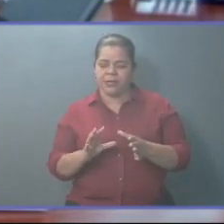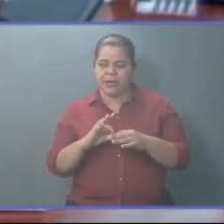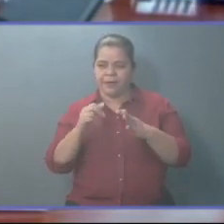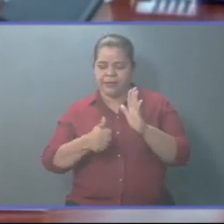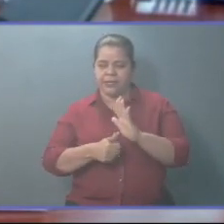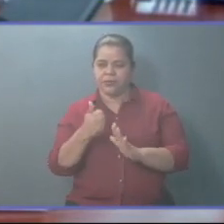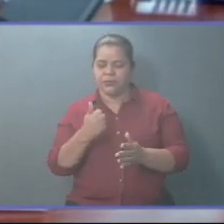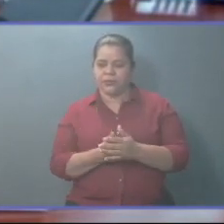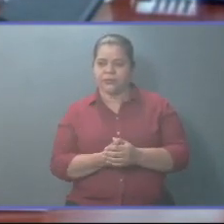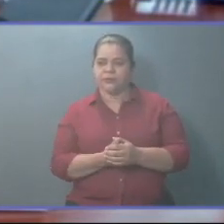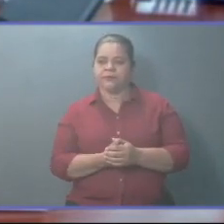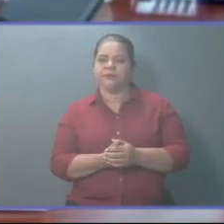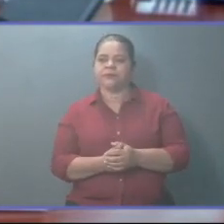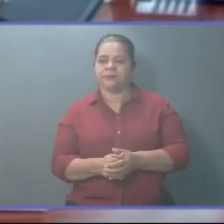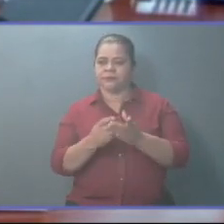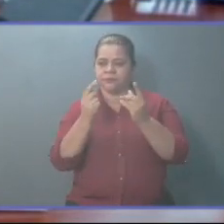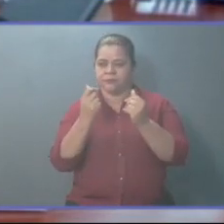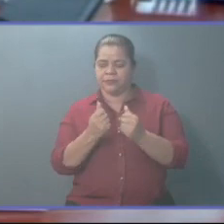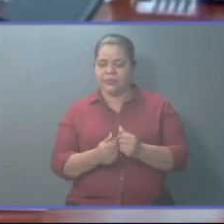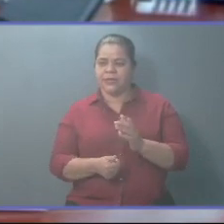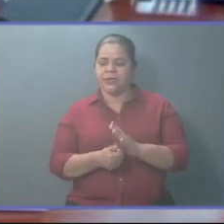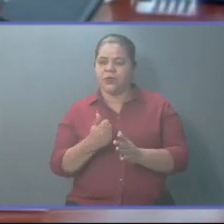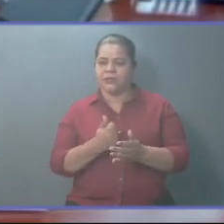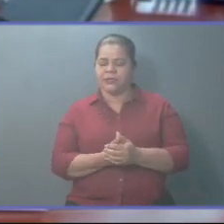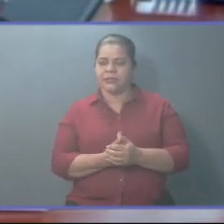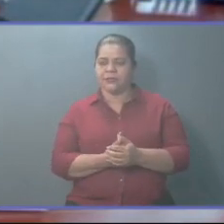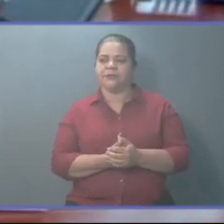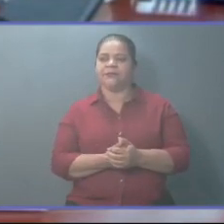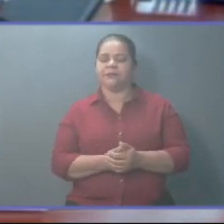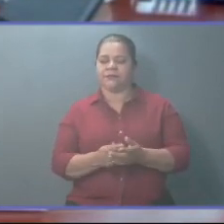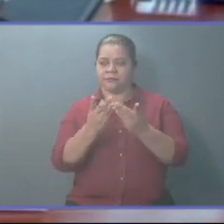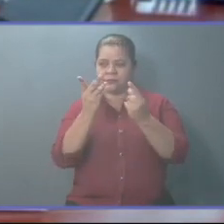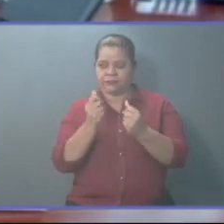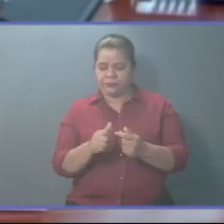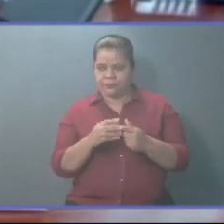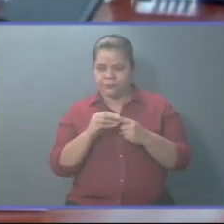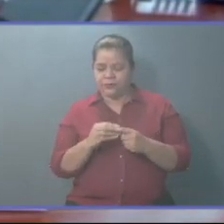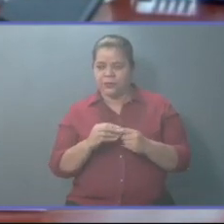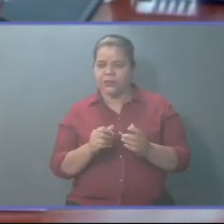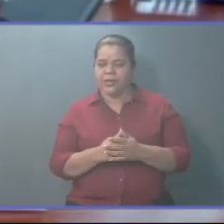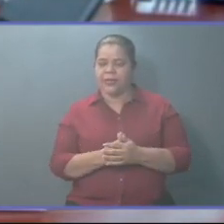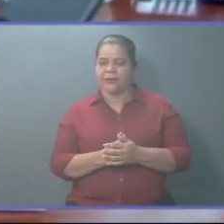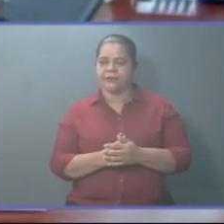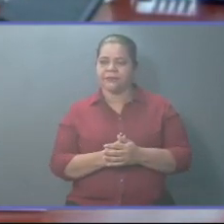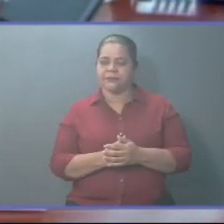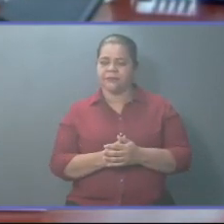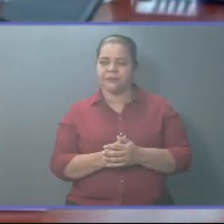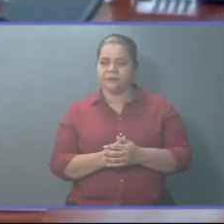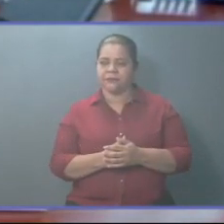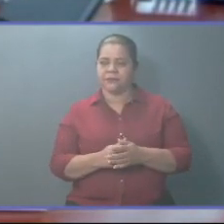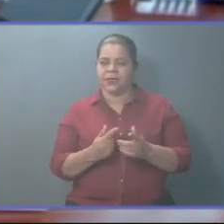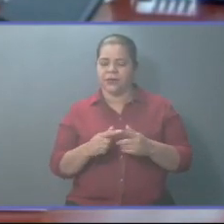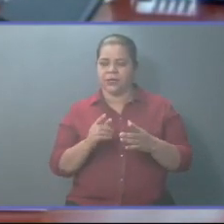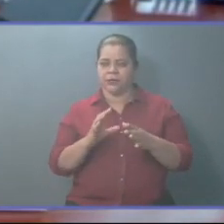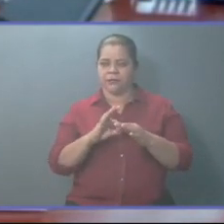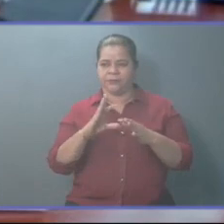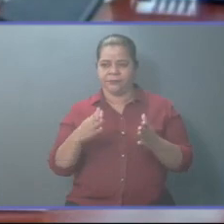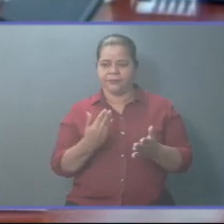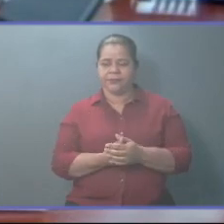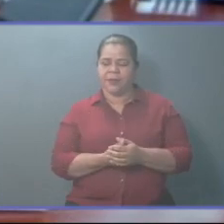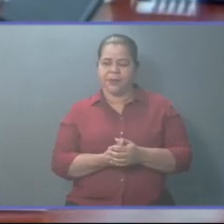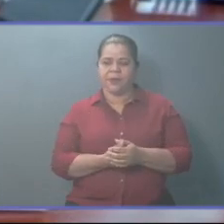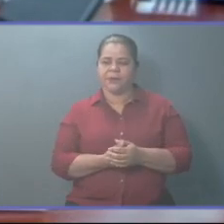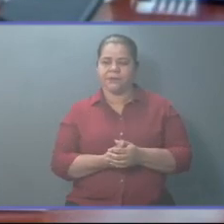de presupuesto ordinario, que ustedes conocen. Tenemos un presupuesto de